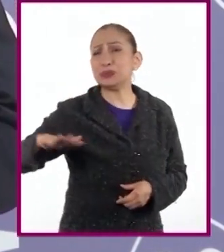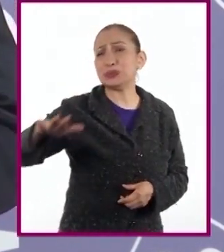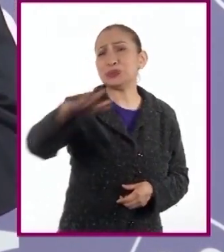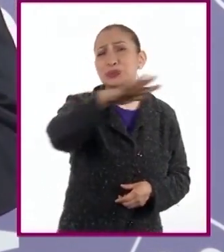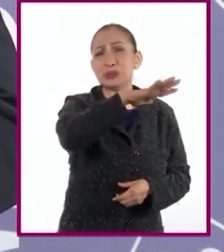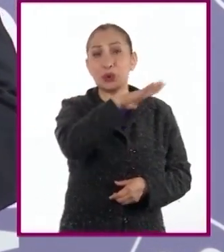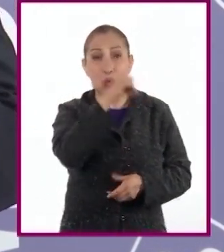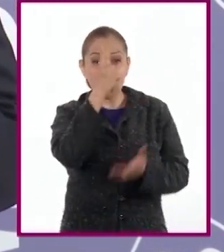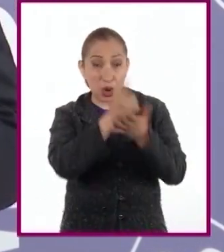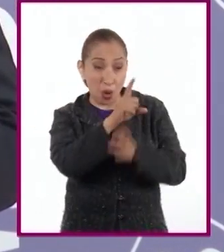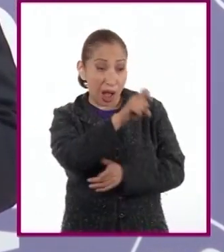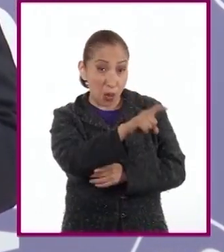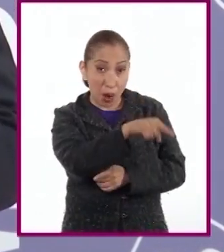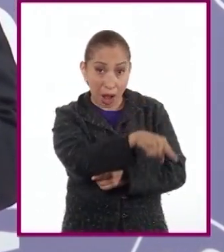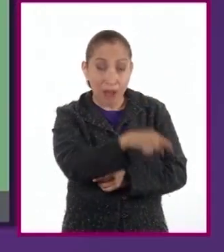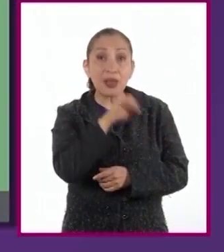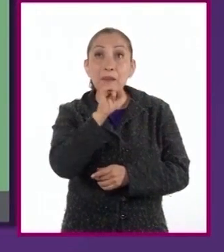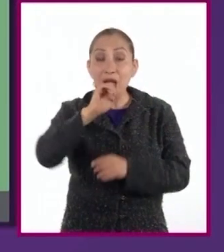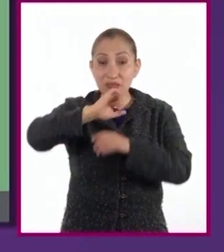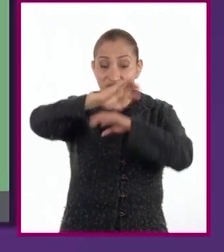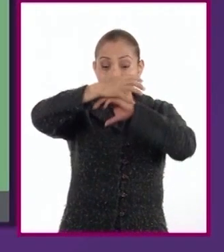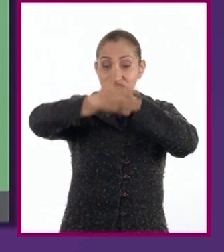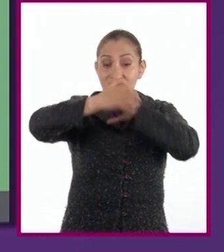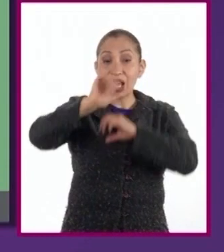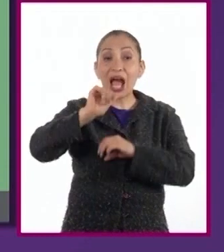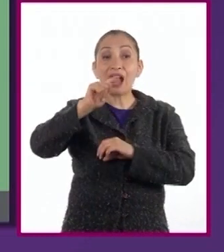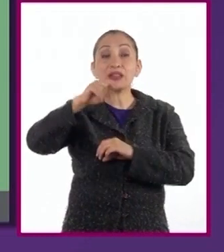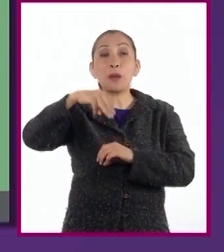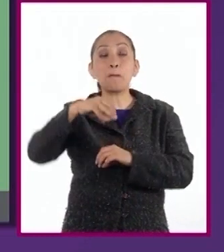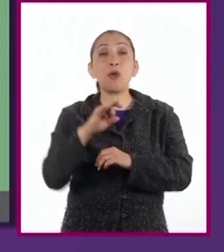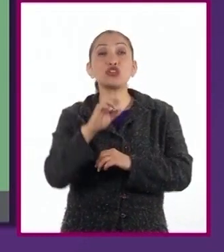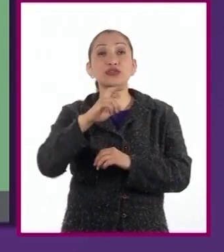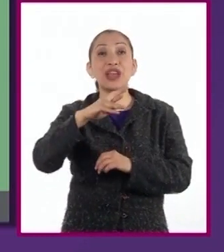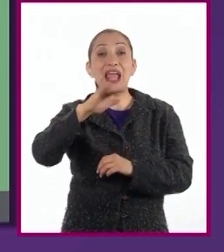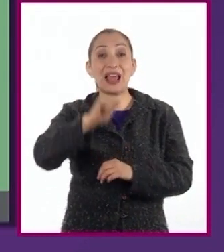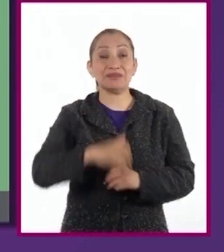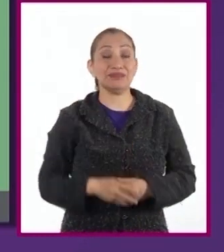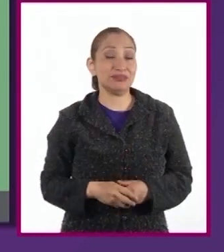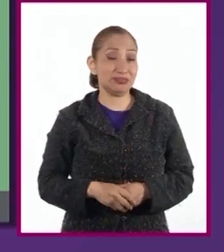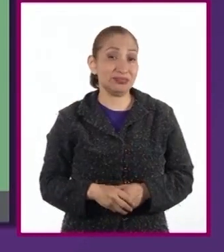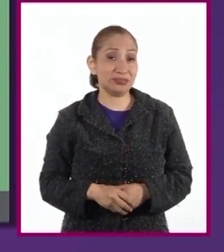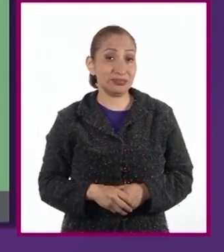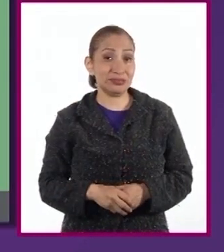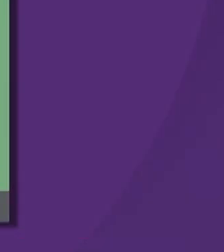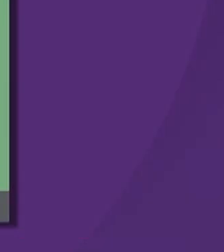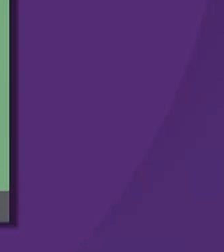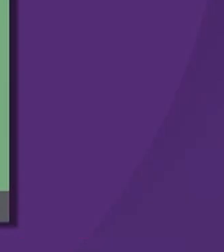ocurre en el agua, sino también en la atmósfera.